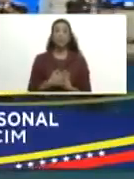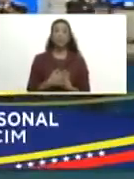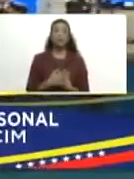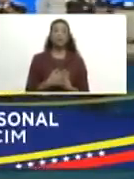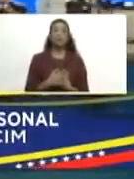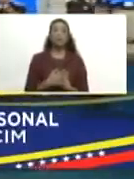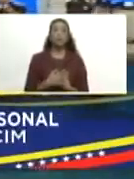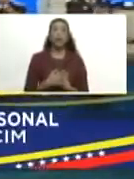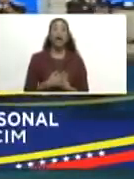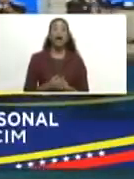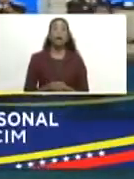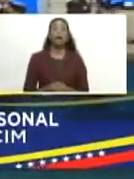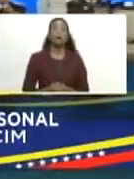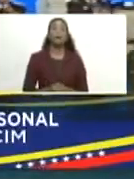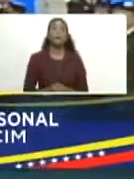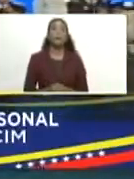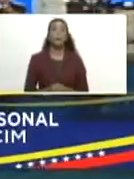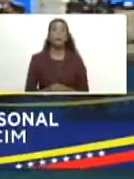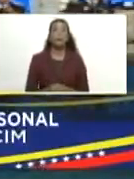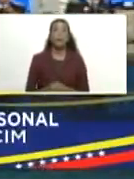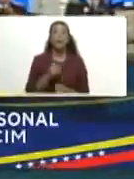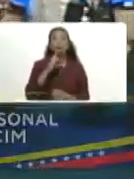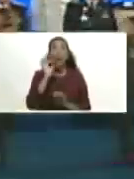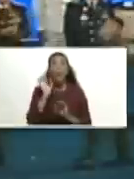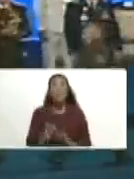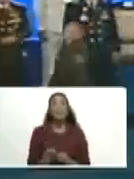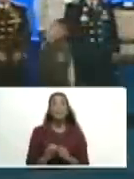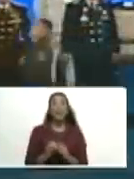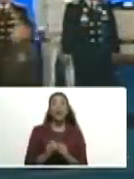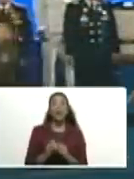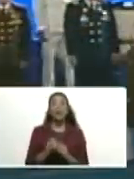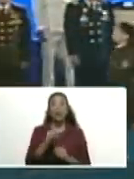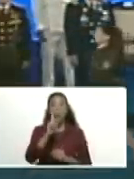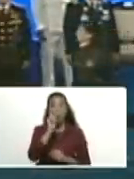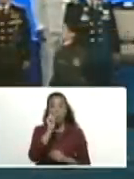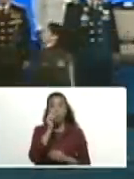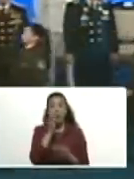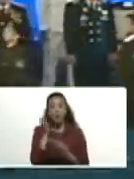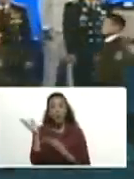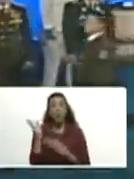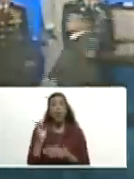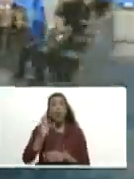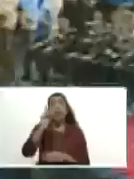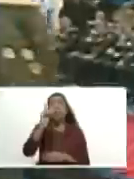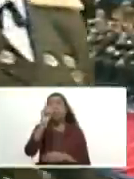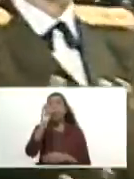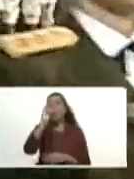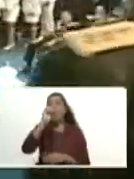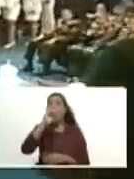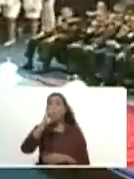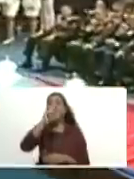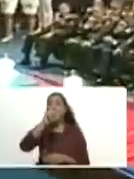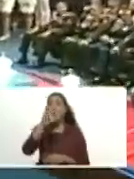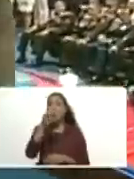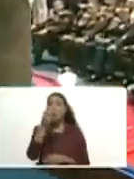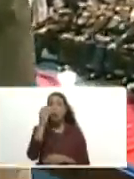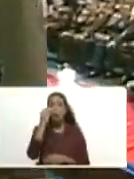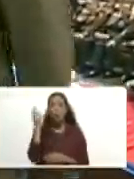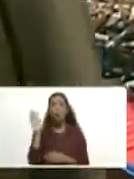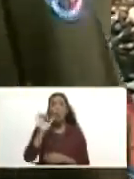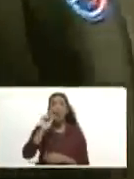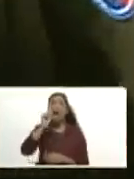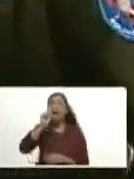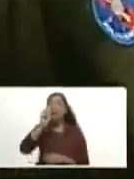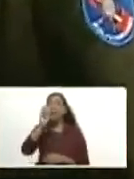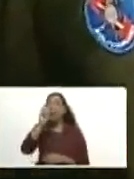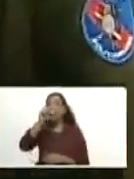Asimismo, se encuentra presente el general en jefe Domingo Antonio Hernández Lares, comandante estratégico operacional de la Fuerza